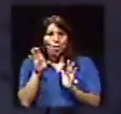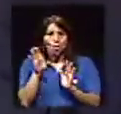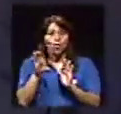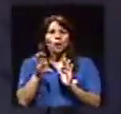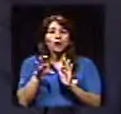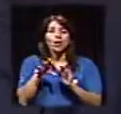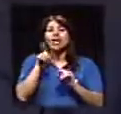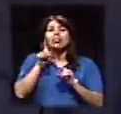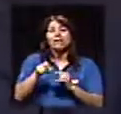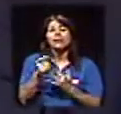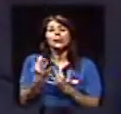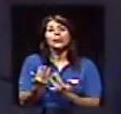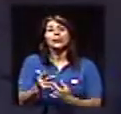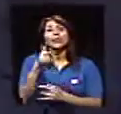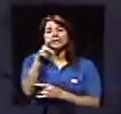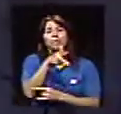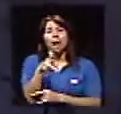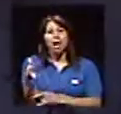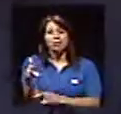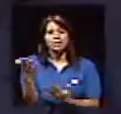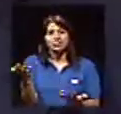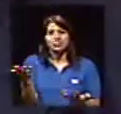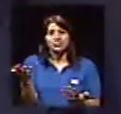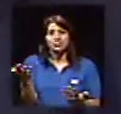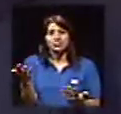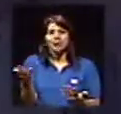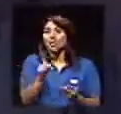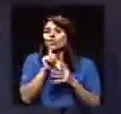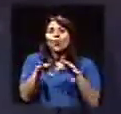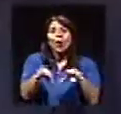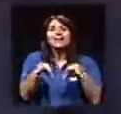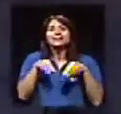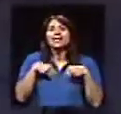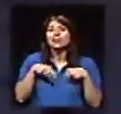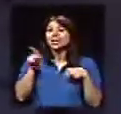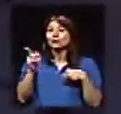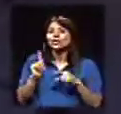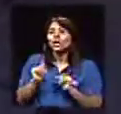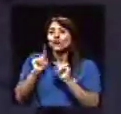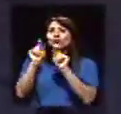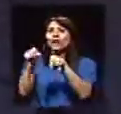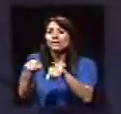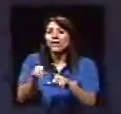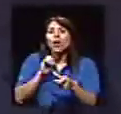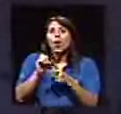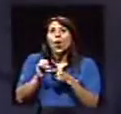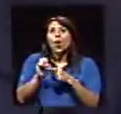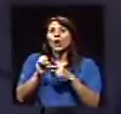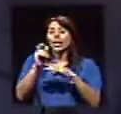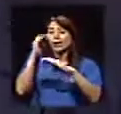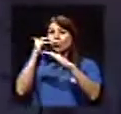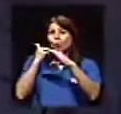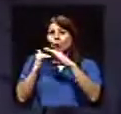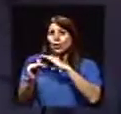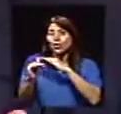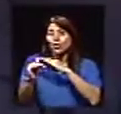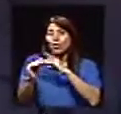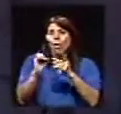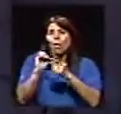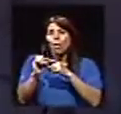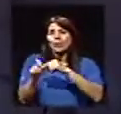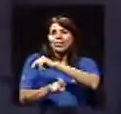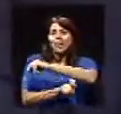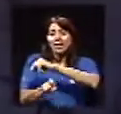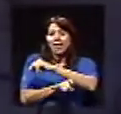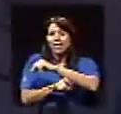Limón, hay que esperar 3 semanas. No aceptan que usted lo lleve, no aceptan que lo mande digital, escaneado. Bueno, todo ese tipo de